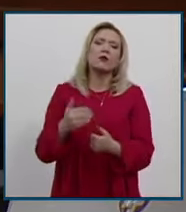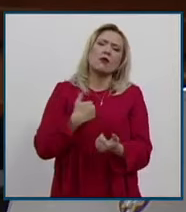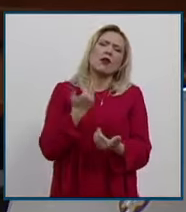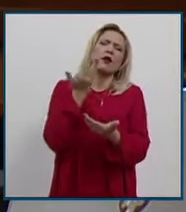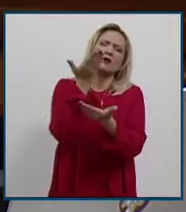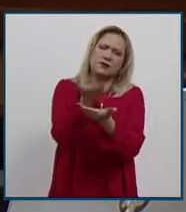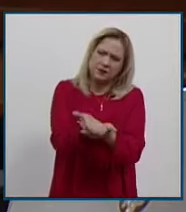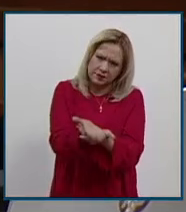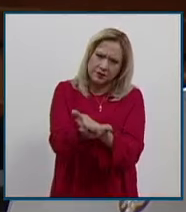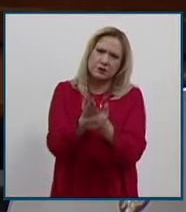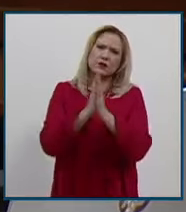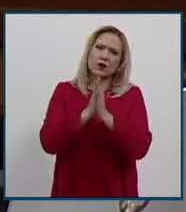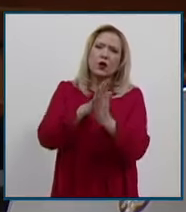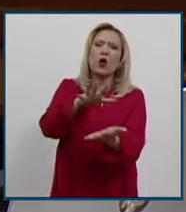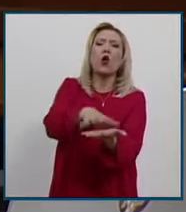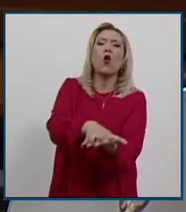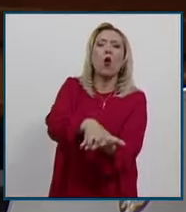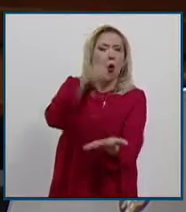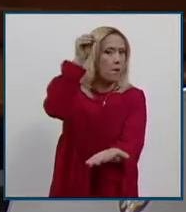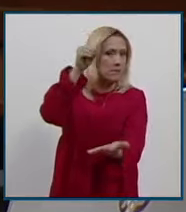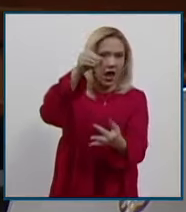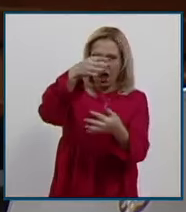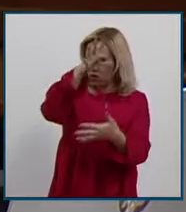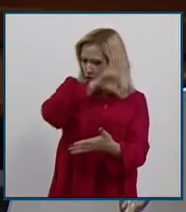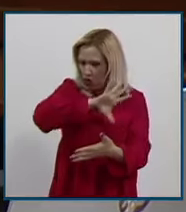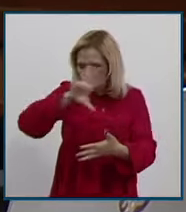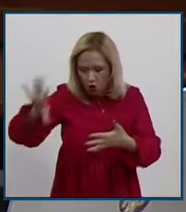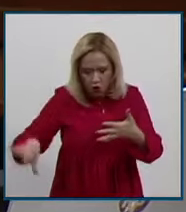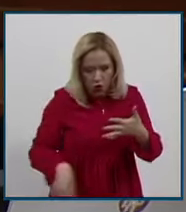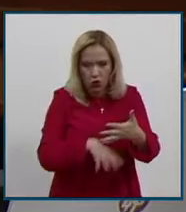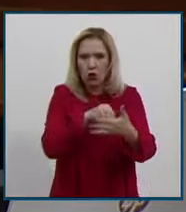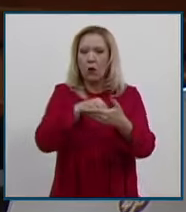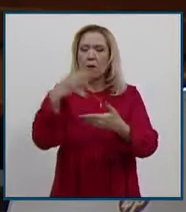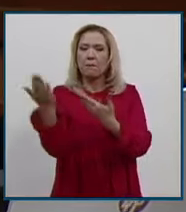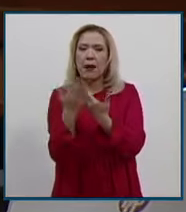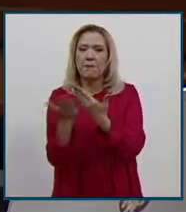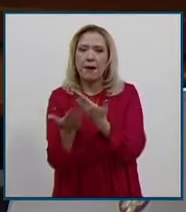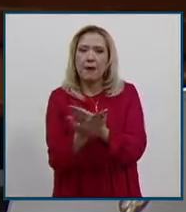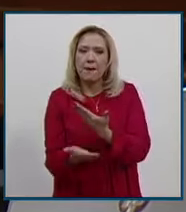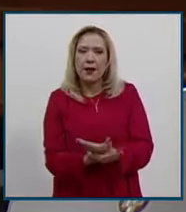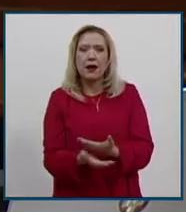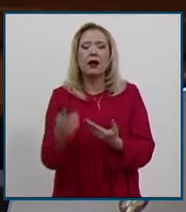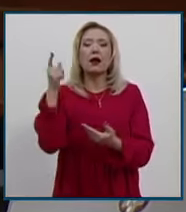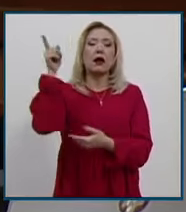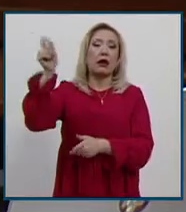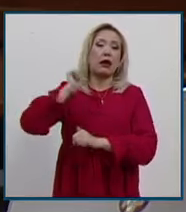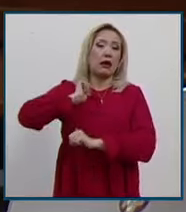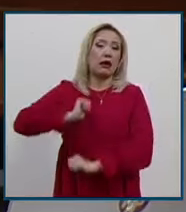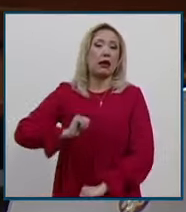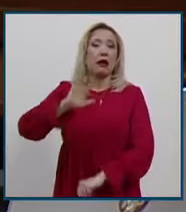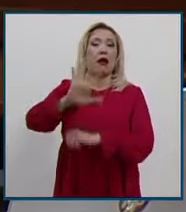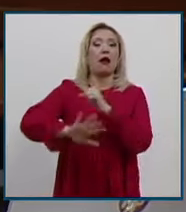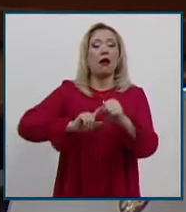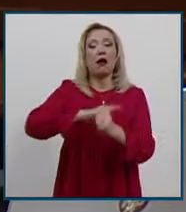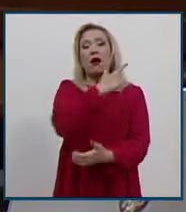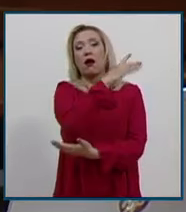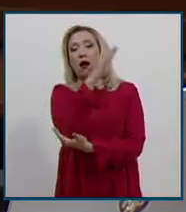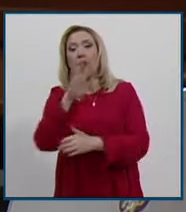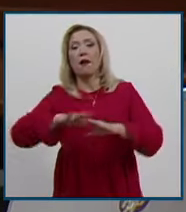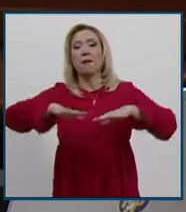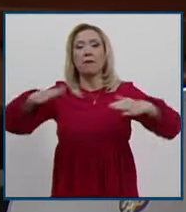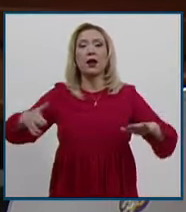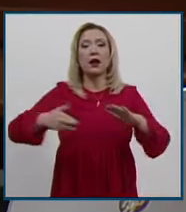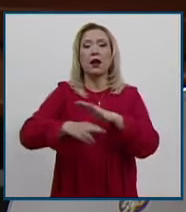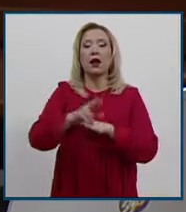proporcione una copia completa de los documentos presentados por la secretaria del medio ambiente y recursos naturales